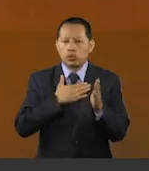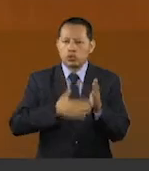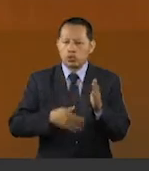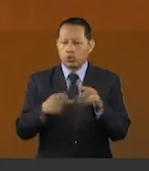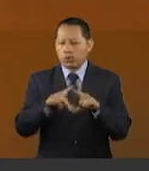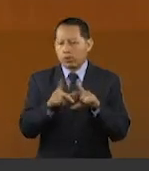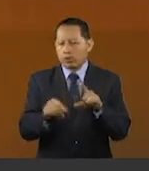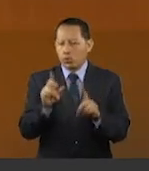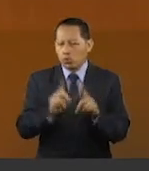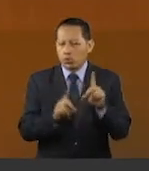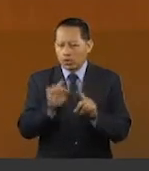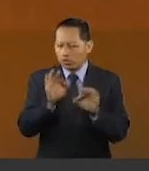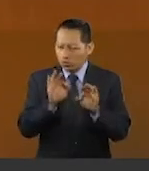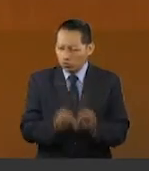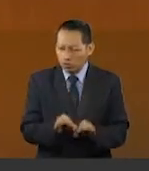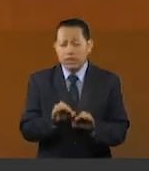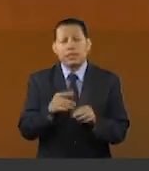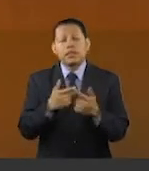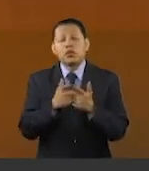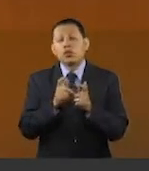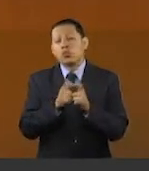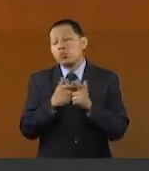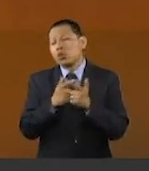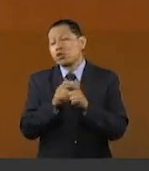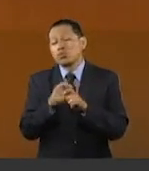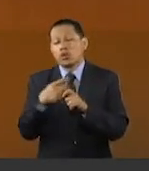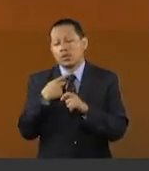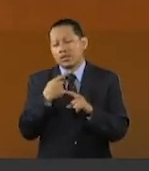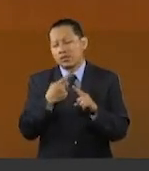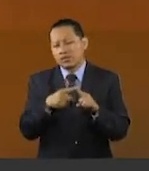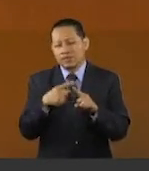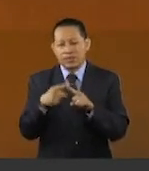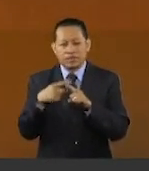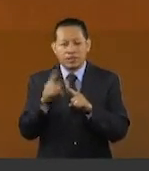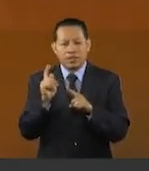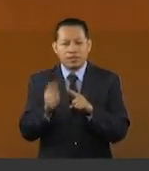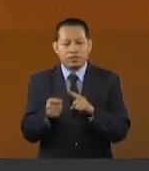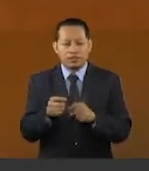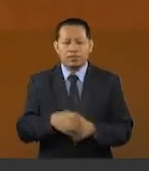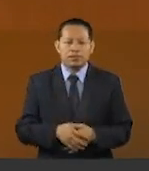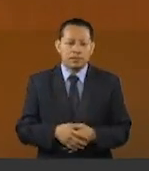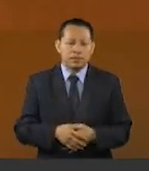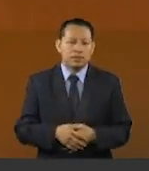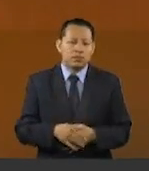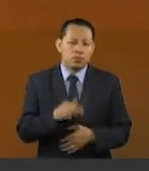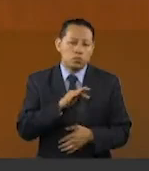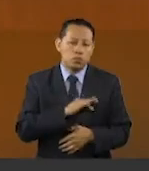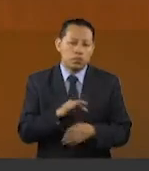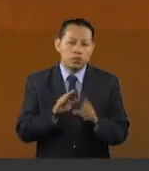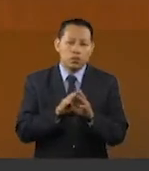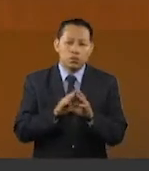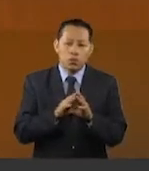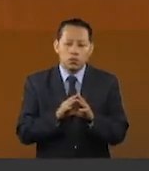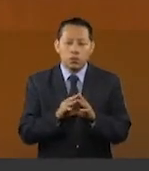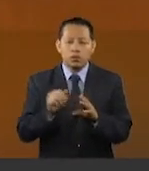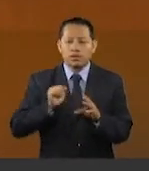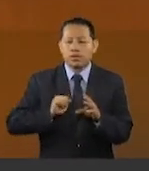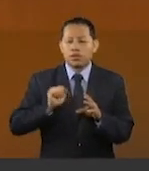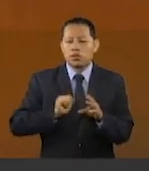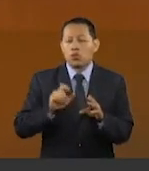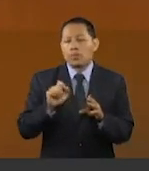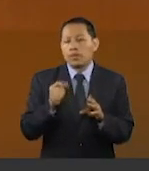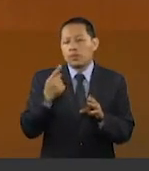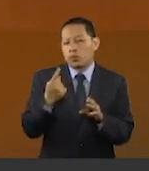país, de distintas banderías políticas, es si el siglo